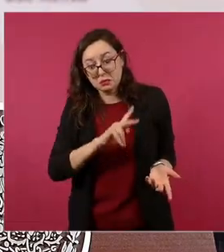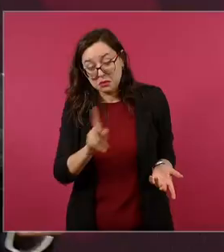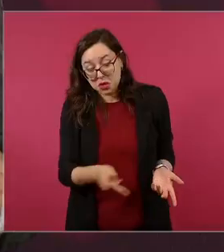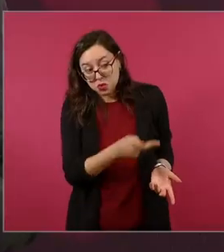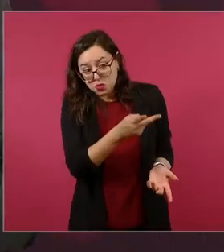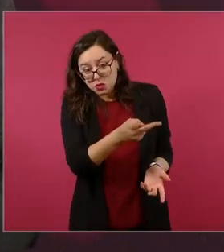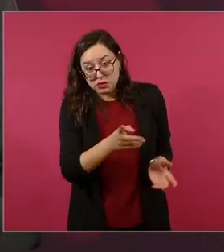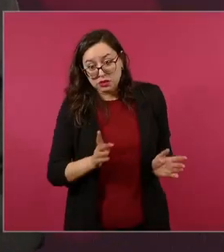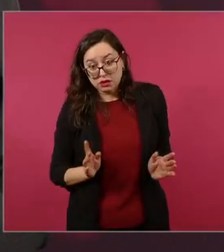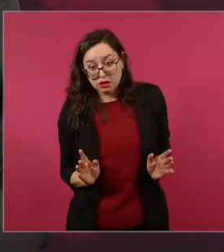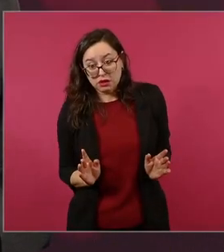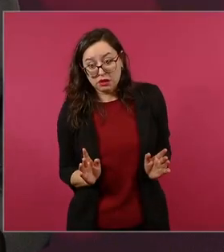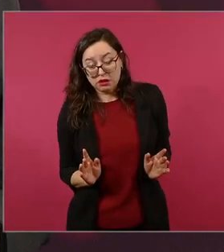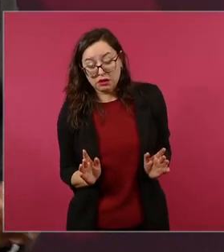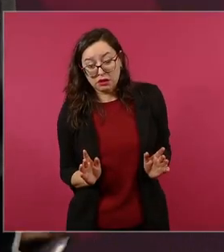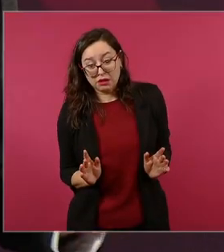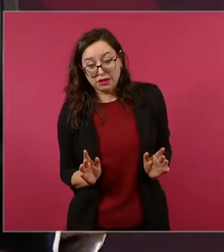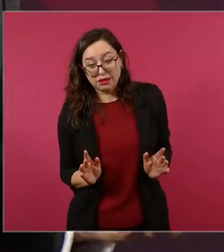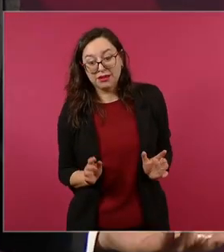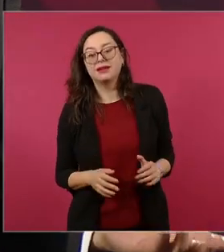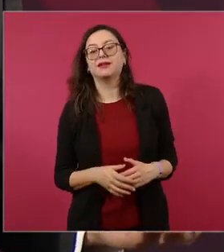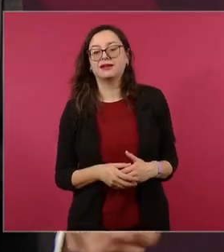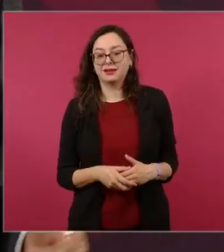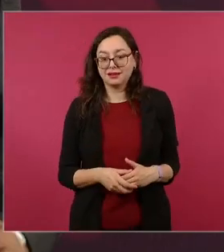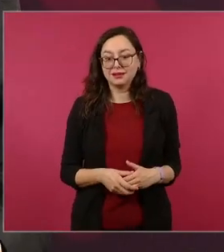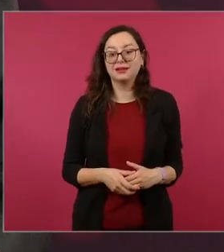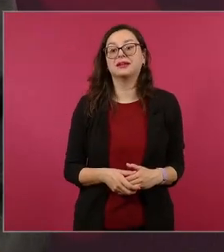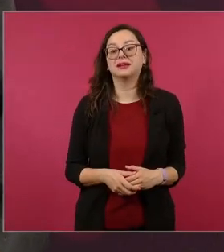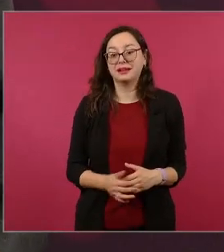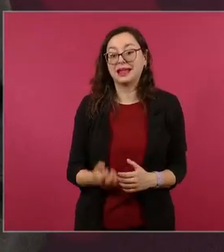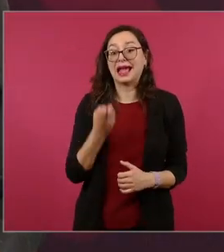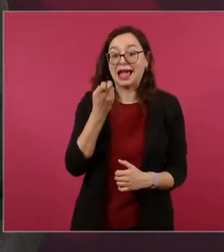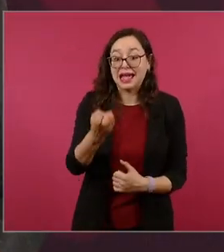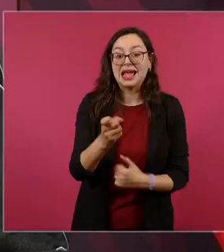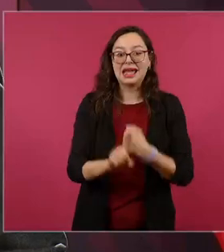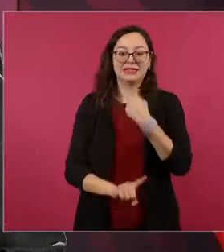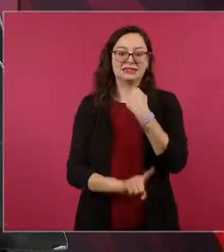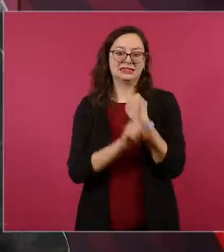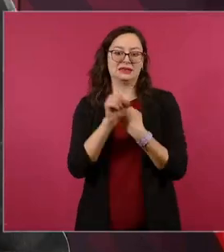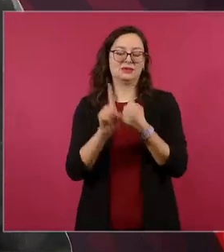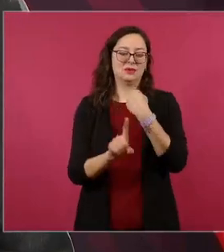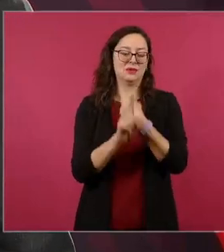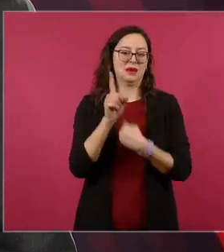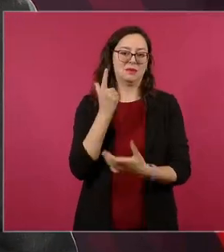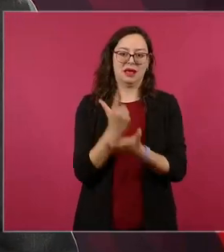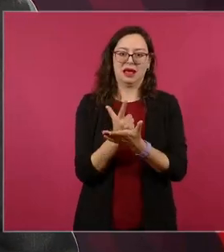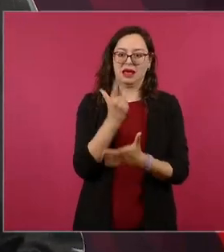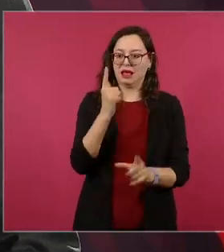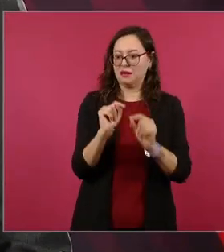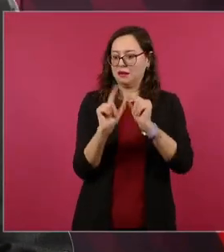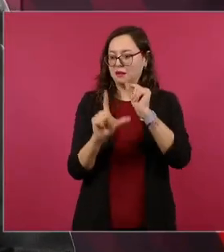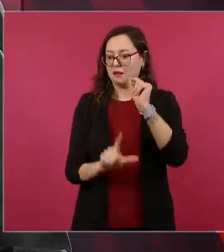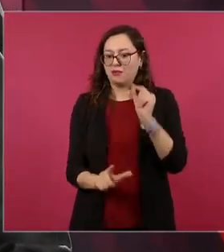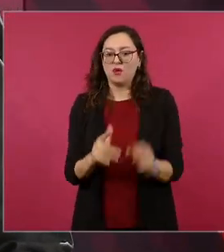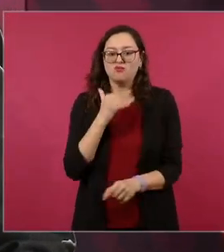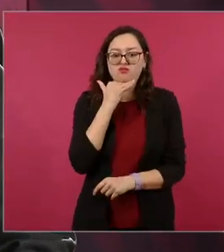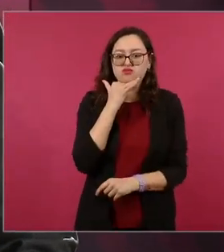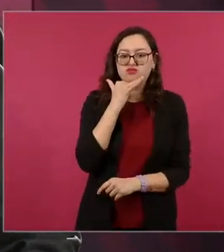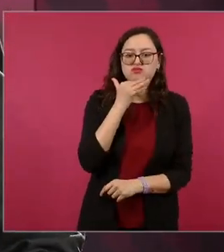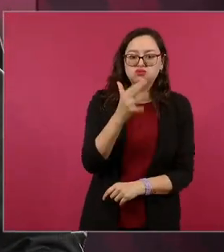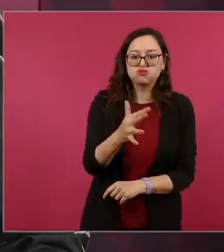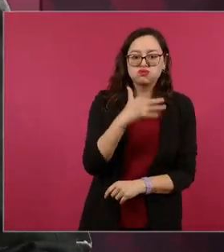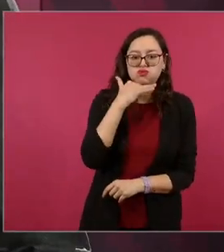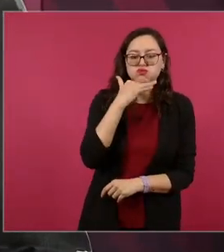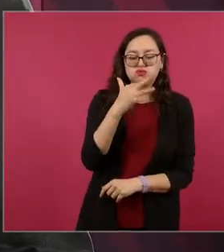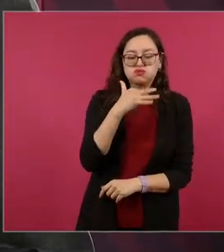era el problema del país, la corrupción, el principal problema